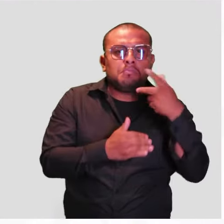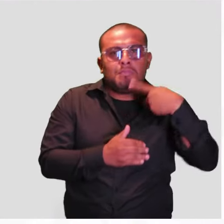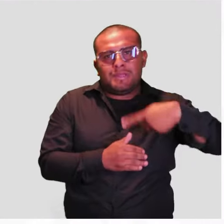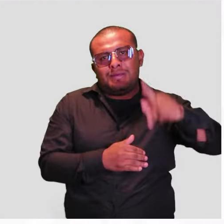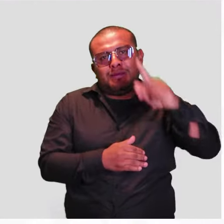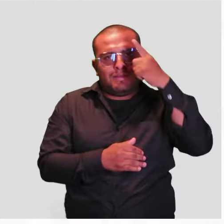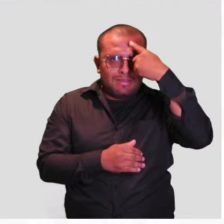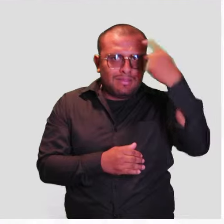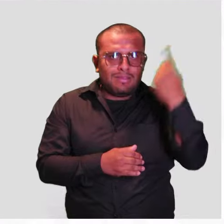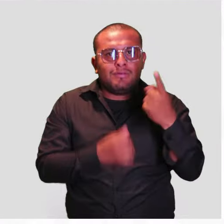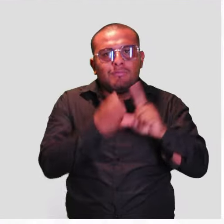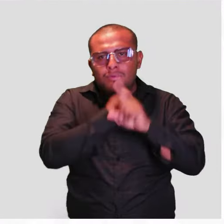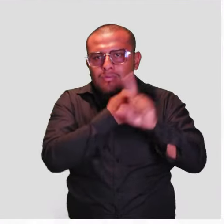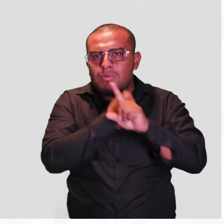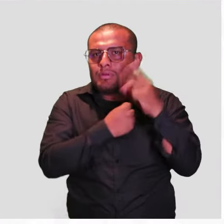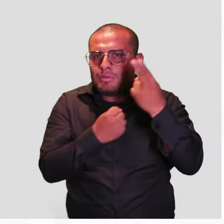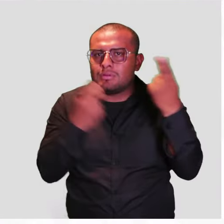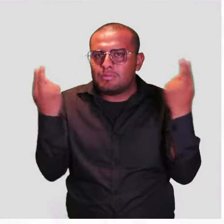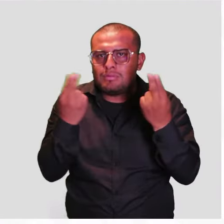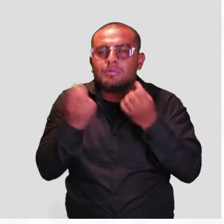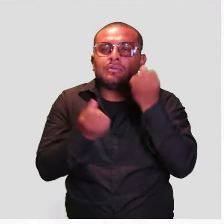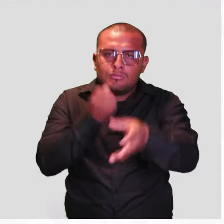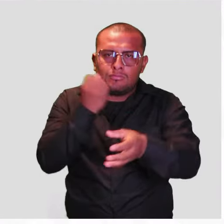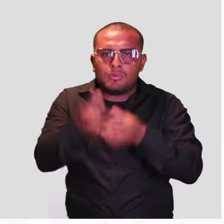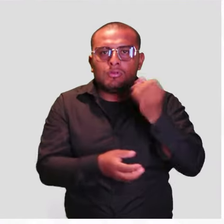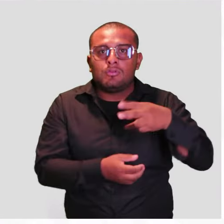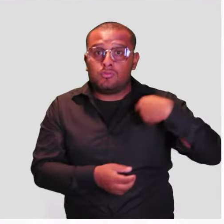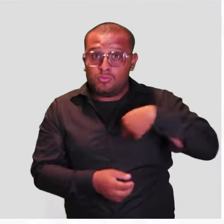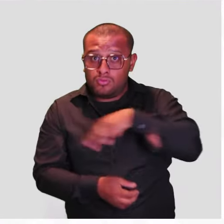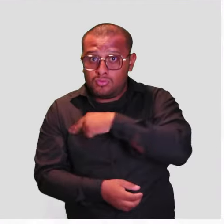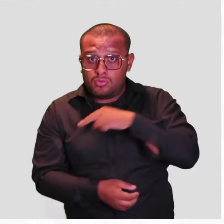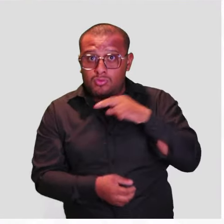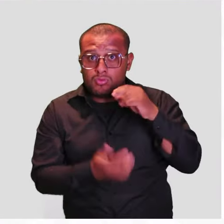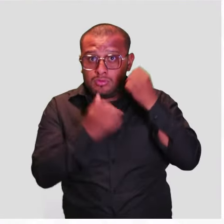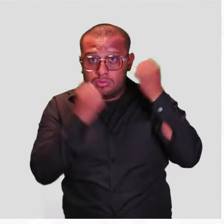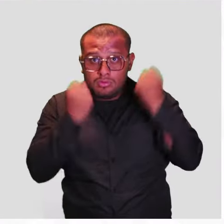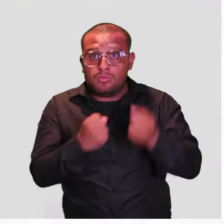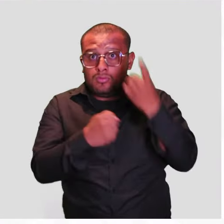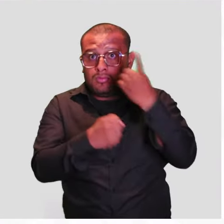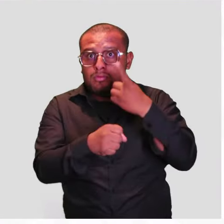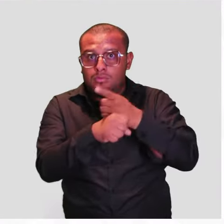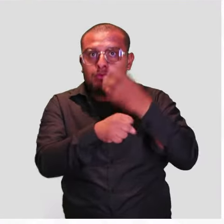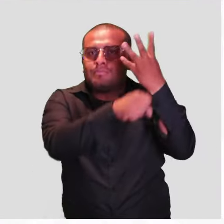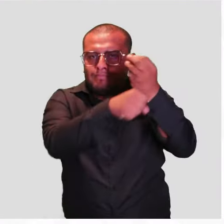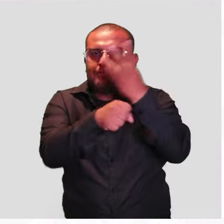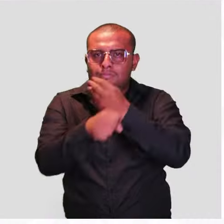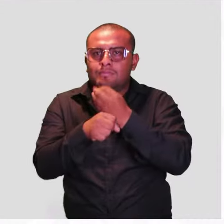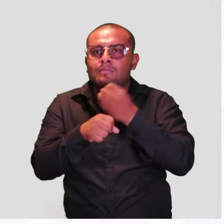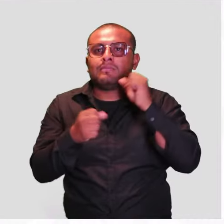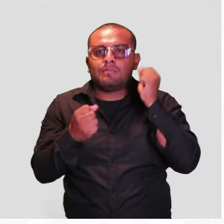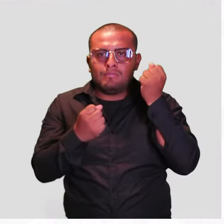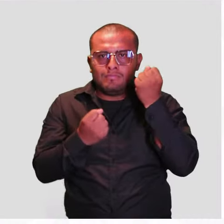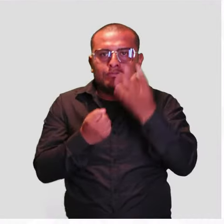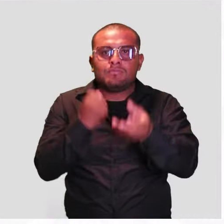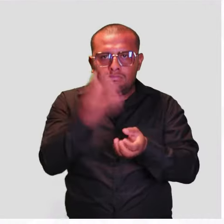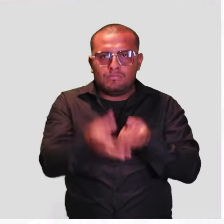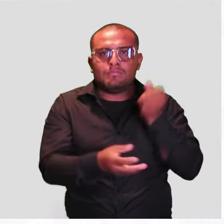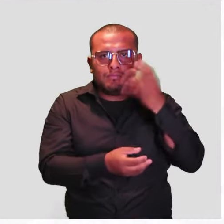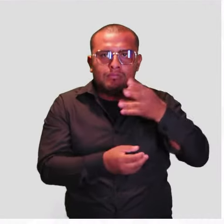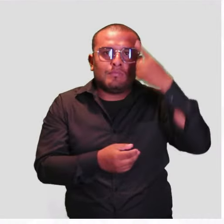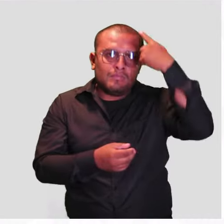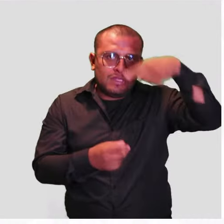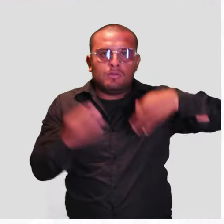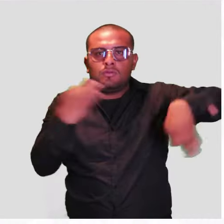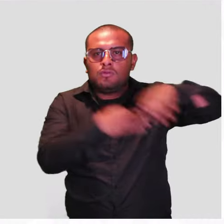demanda. Vamos a invertir en soluciones estructurales en seguridad para poder ofrecer una cobertura correcta en todo el